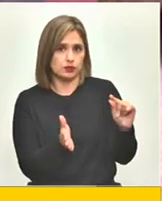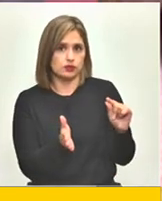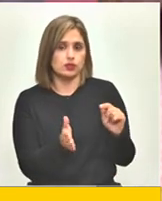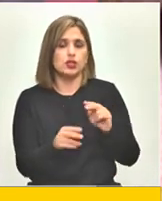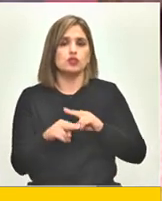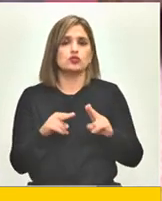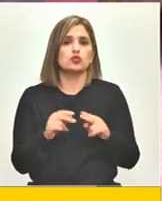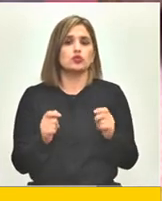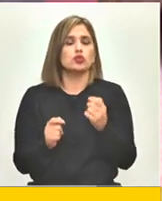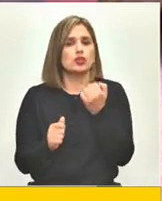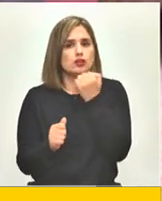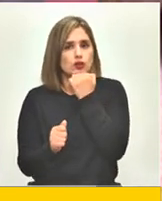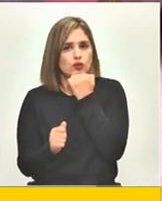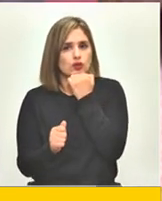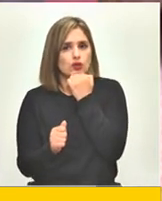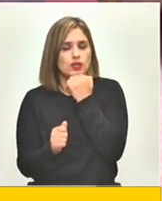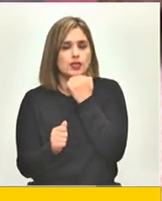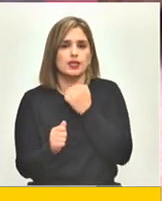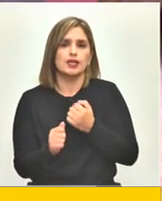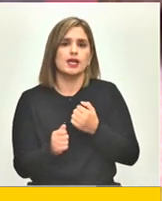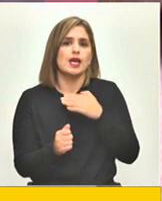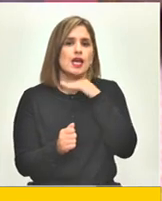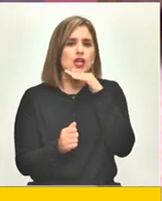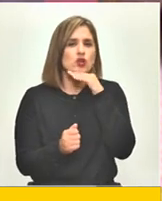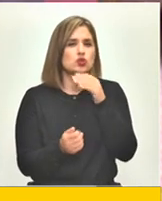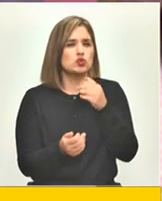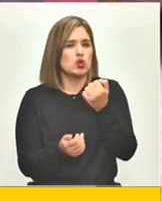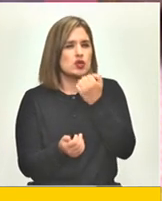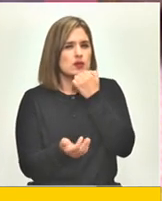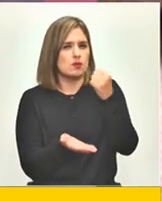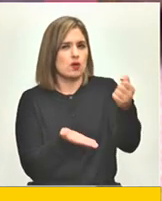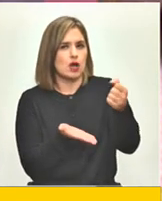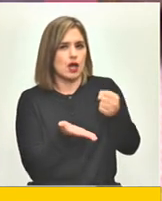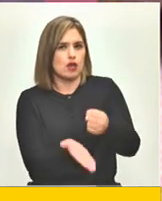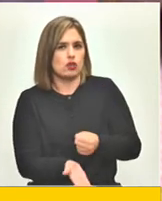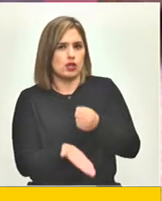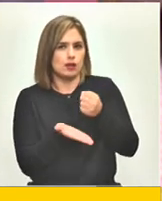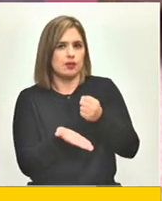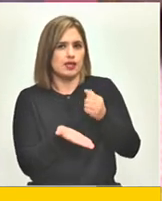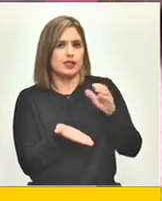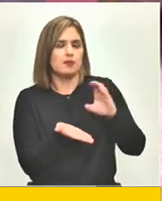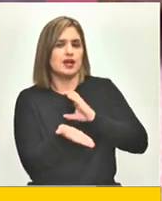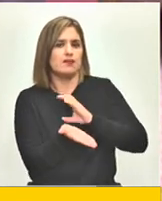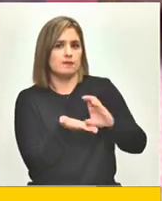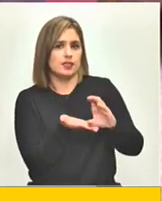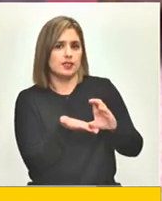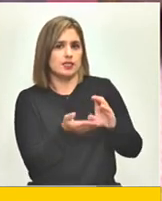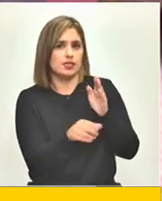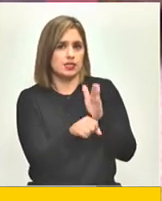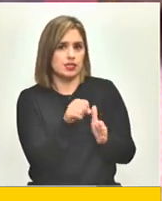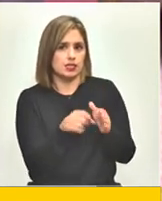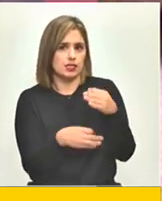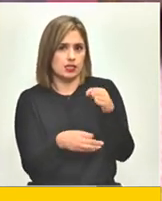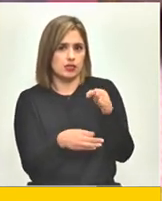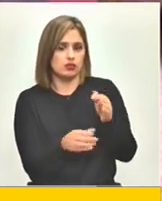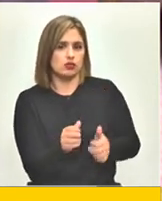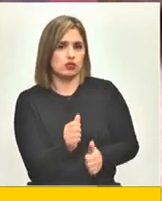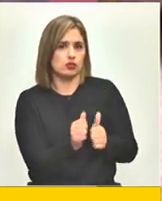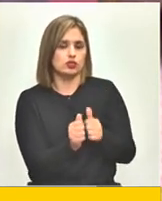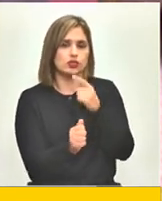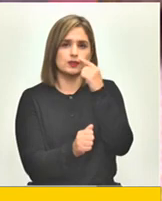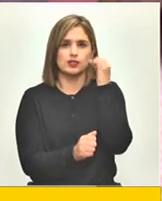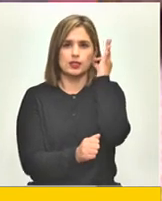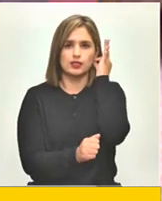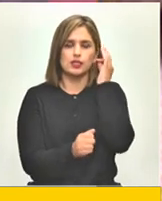empleadores el mal uso de los recursos destinados al finiquito de las y los asistentes y en general a los problemas que han manifestado los